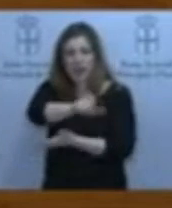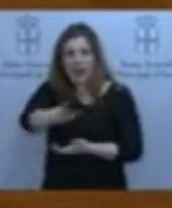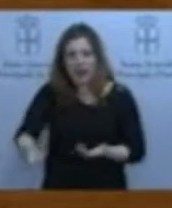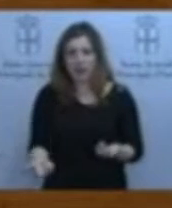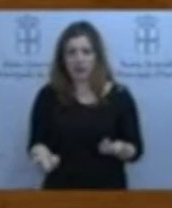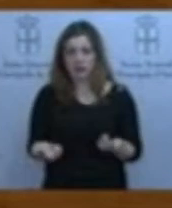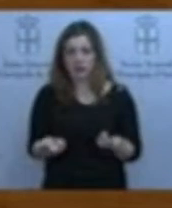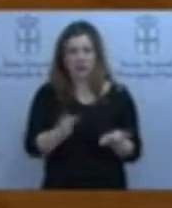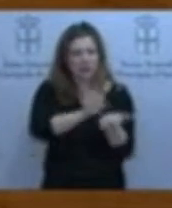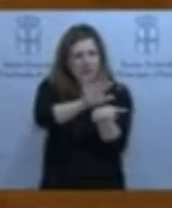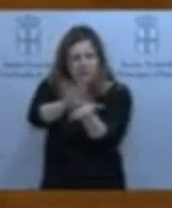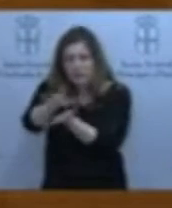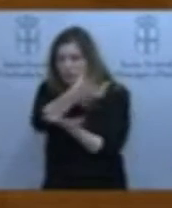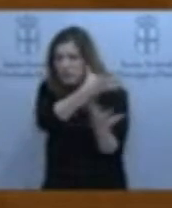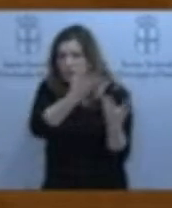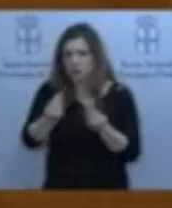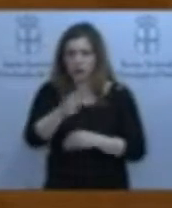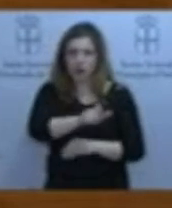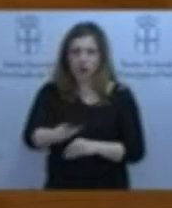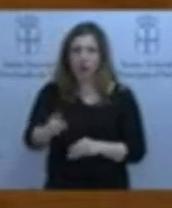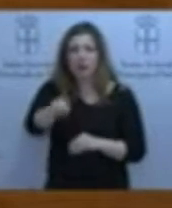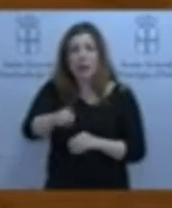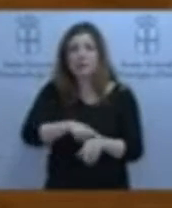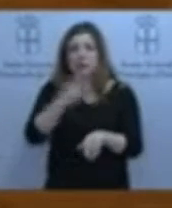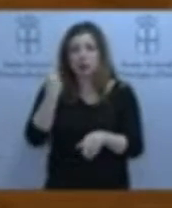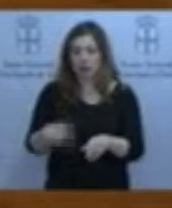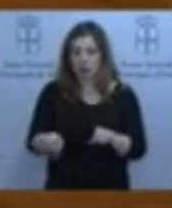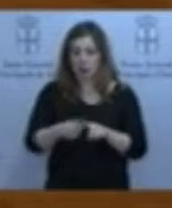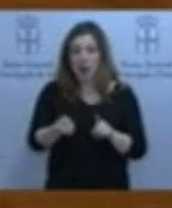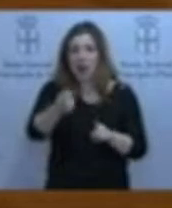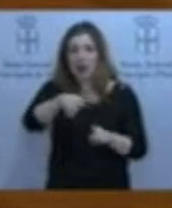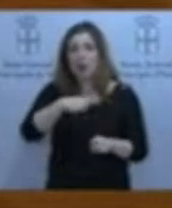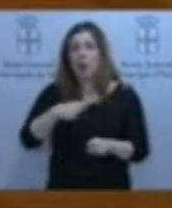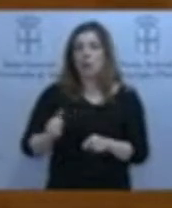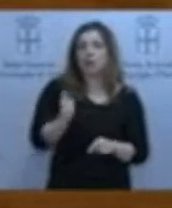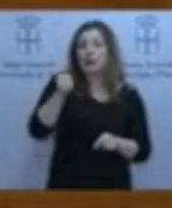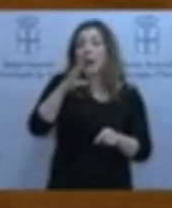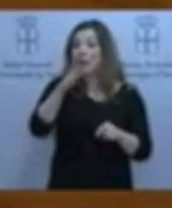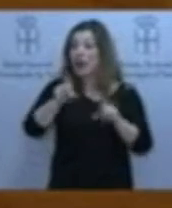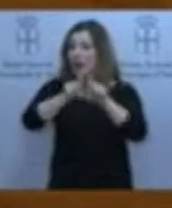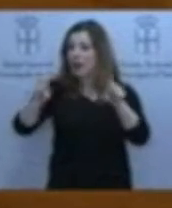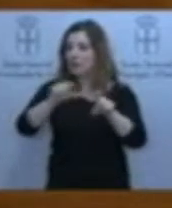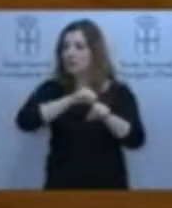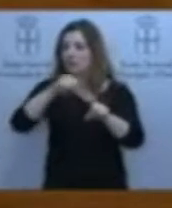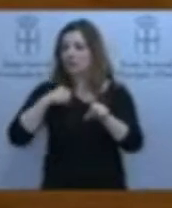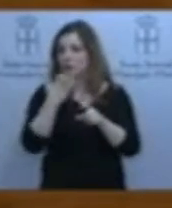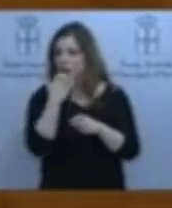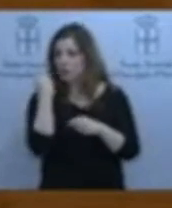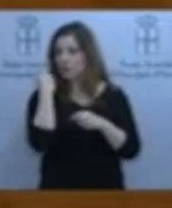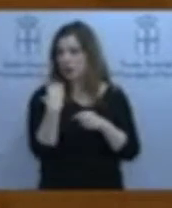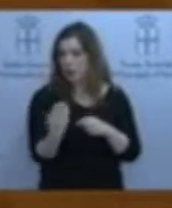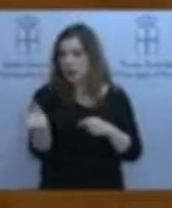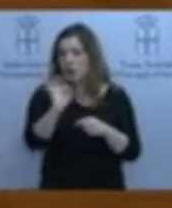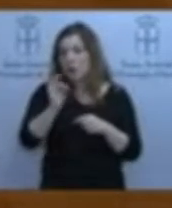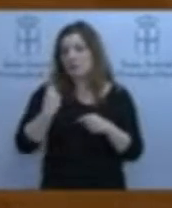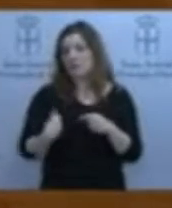echando a la calle a muchísima gente y a la vez abriendo las puertas para que sean los lobbies de esos sectores, el ferroviario o también el